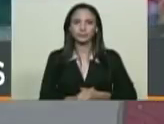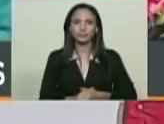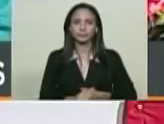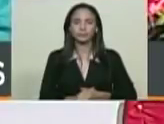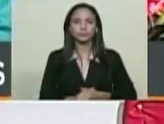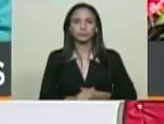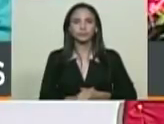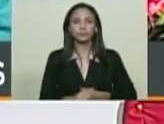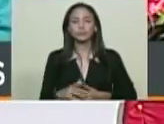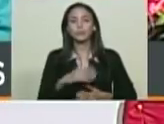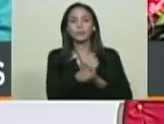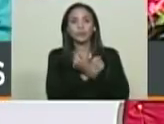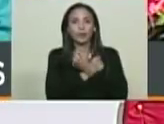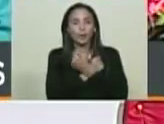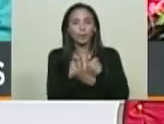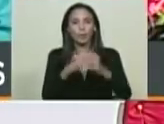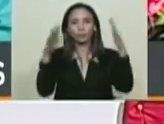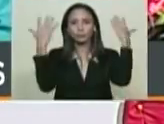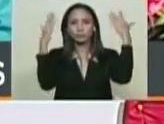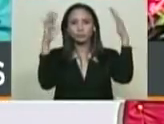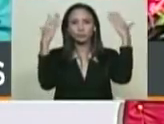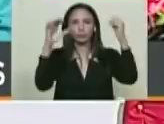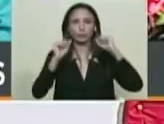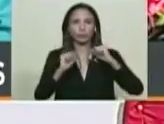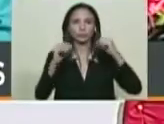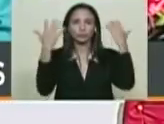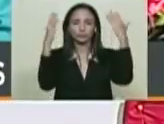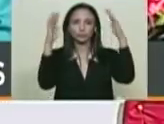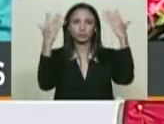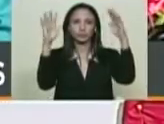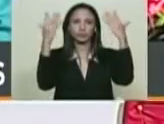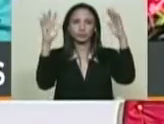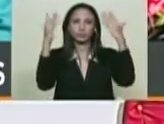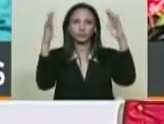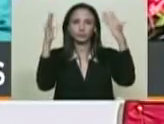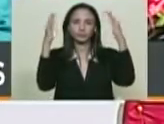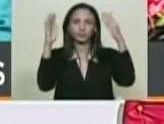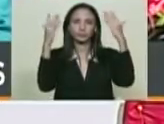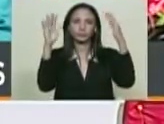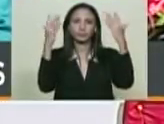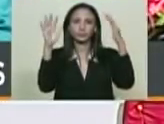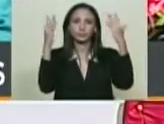Damos nuestro amor, un gran aplauso a ustedes,